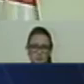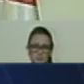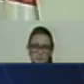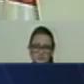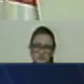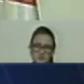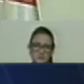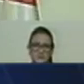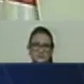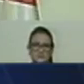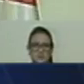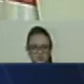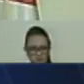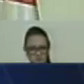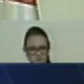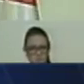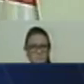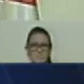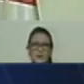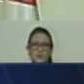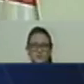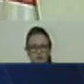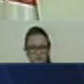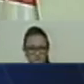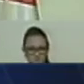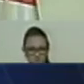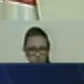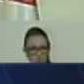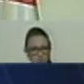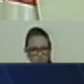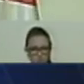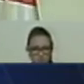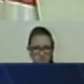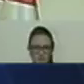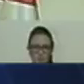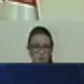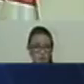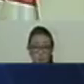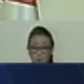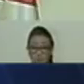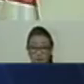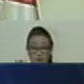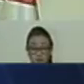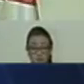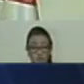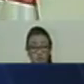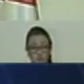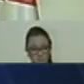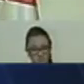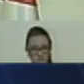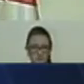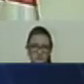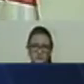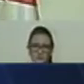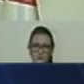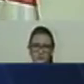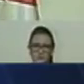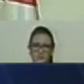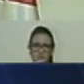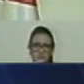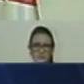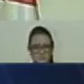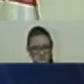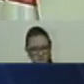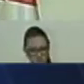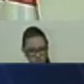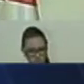República. Pregúntense ustedes, ¿tiene garantías el pueblo de Estados Unidos que no puede elegir con su voto al presidente de la República, al presidente